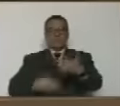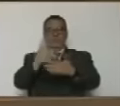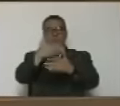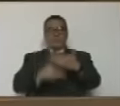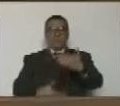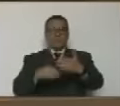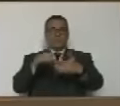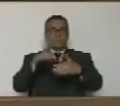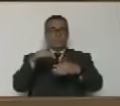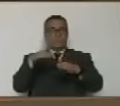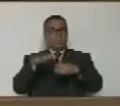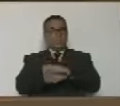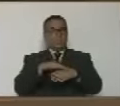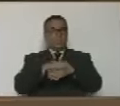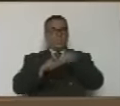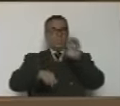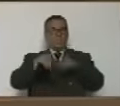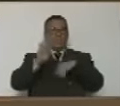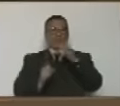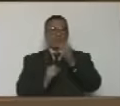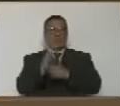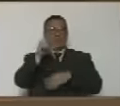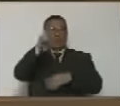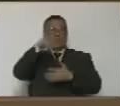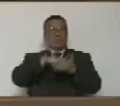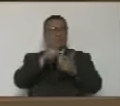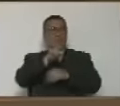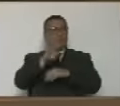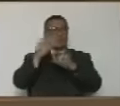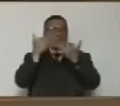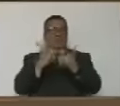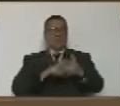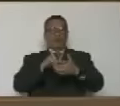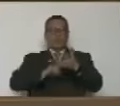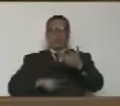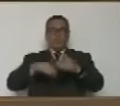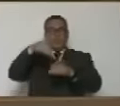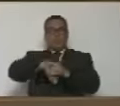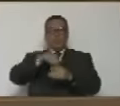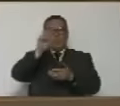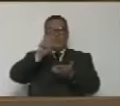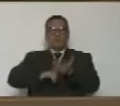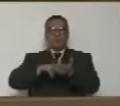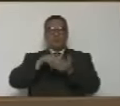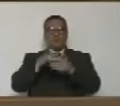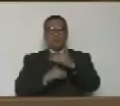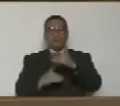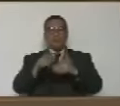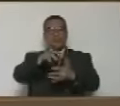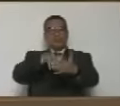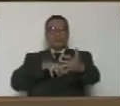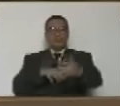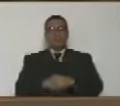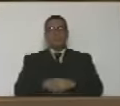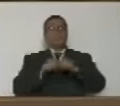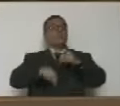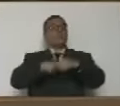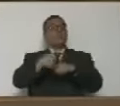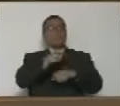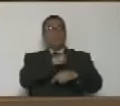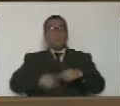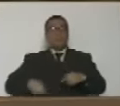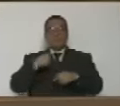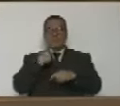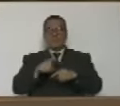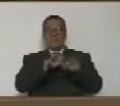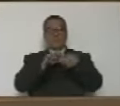acta de la sesión ordinaria del martes 14 de mayo de 2024. Una vez leída y sometida a votación, resultó aprobada por mayoría. A continuación, el presidente pidió